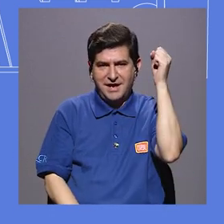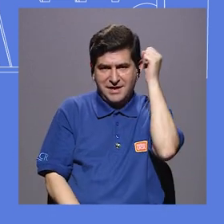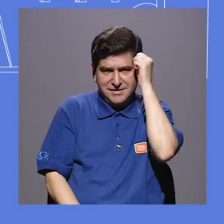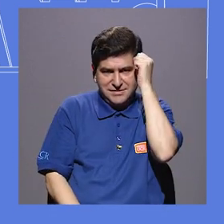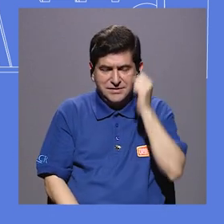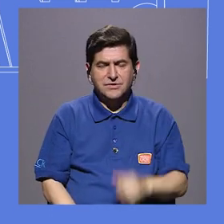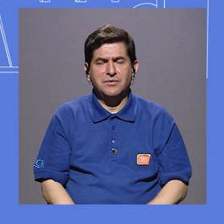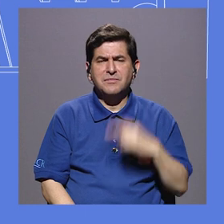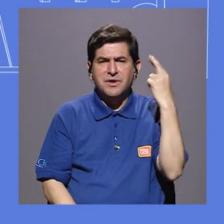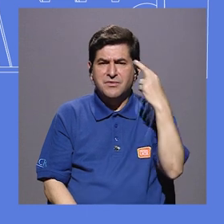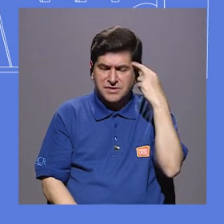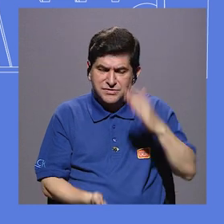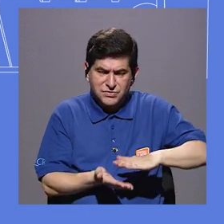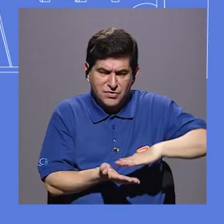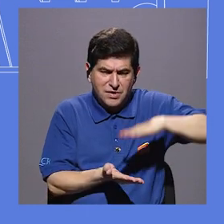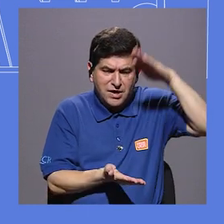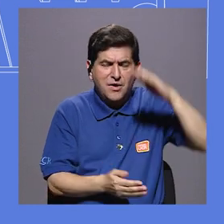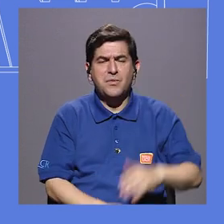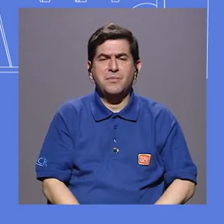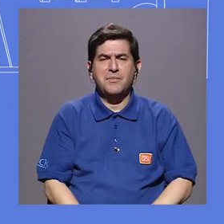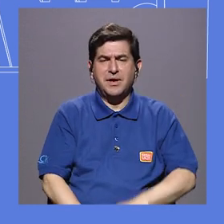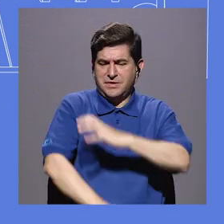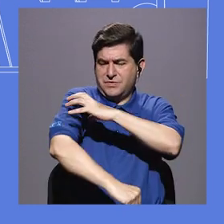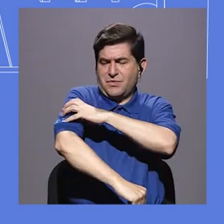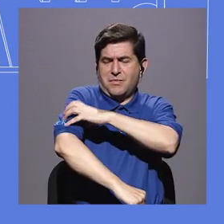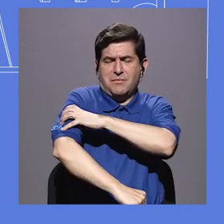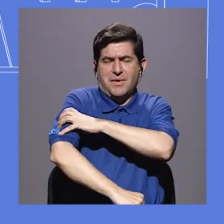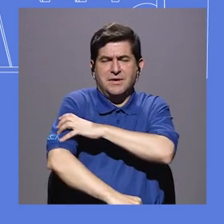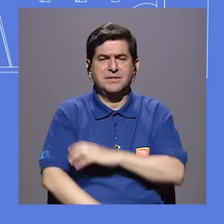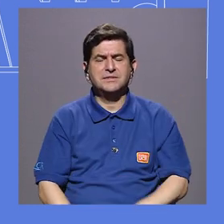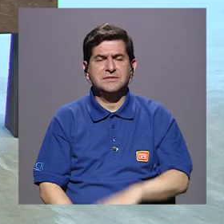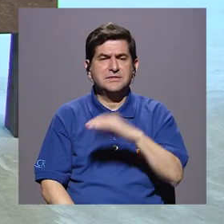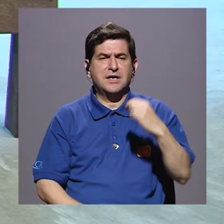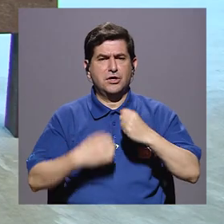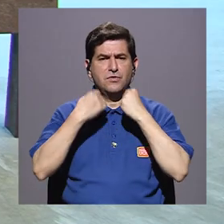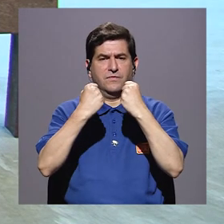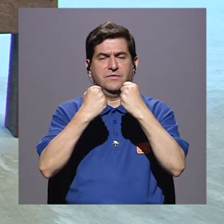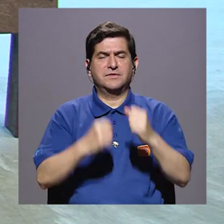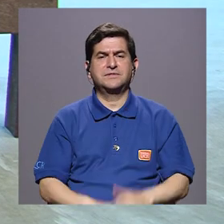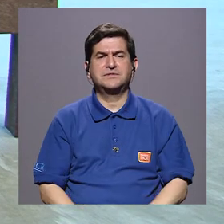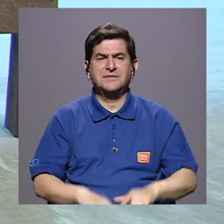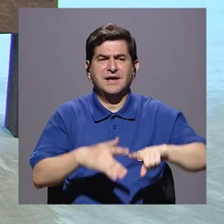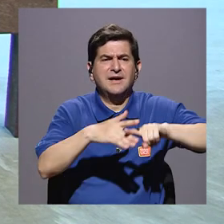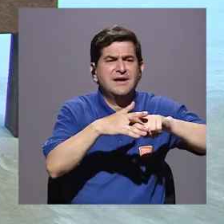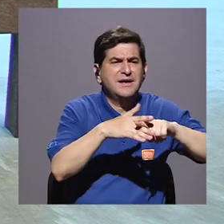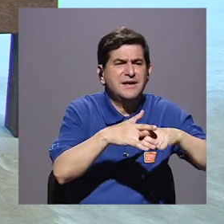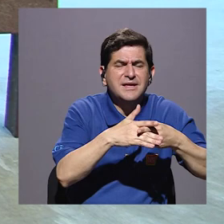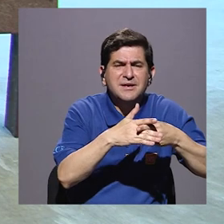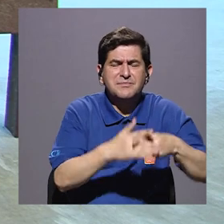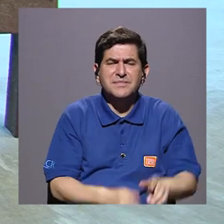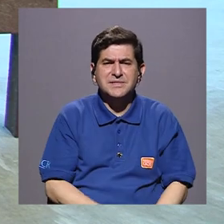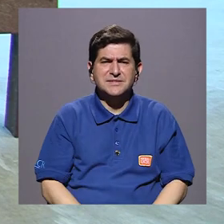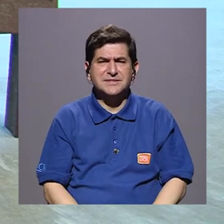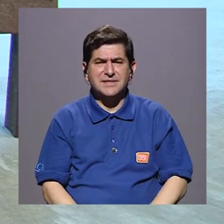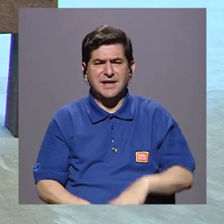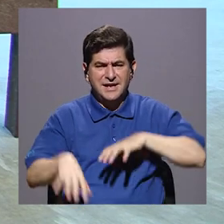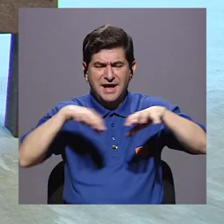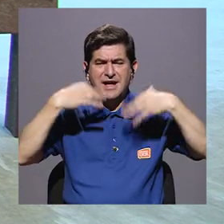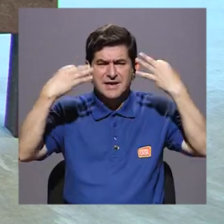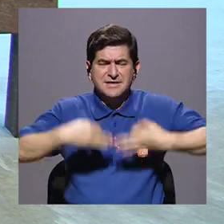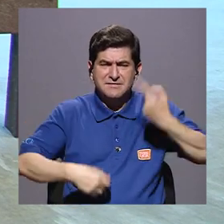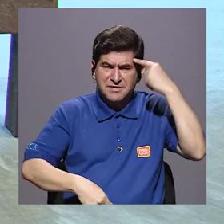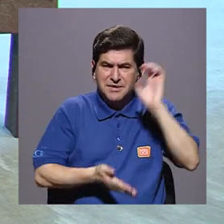sarcopenia, básicamente por lo que es el aumento de la masa muscular o la fuerza muscular. ¿Cuándo se recomienda empezar a hacer ejercicios para prevenir la